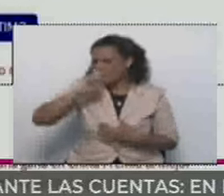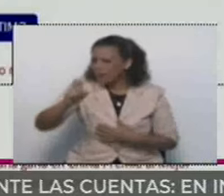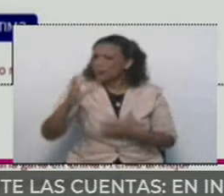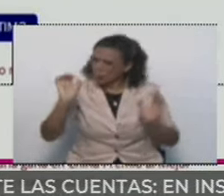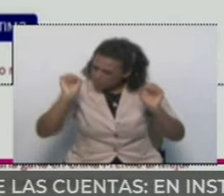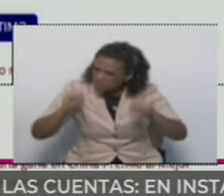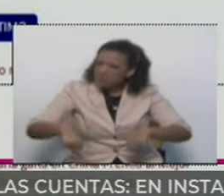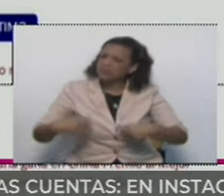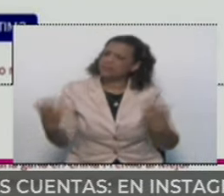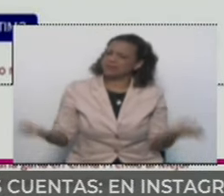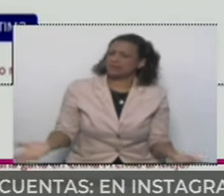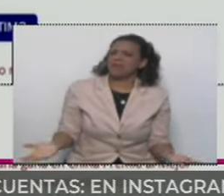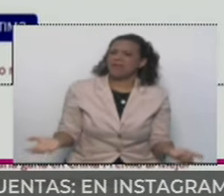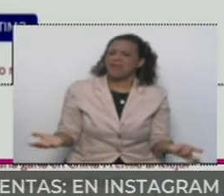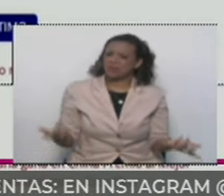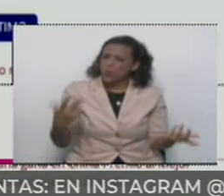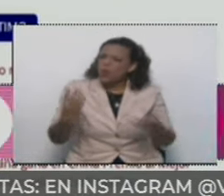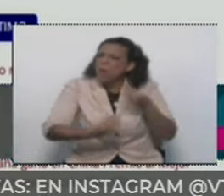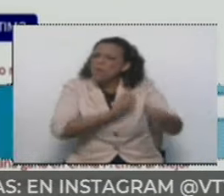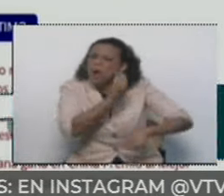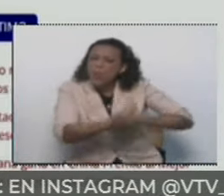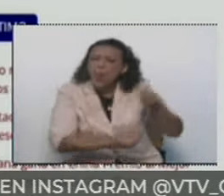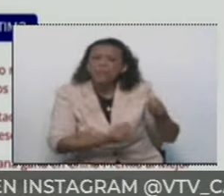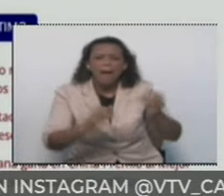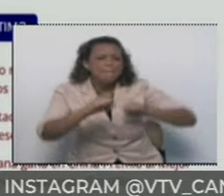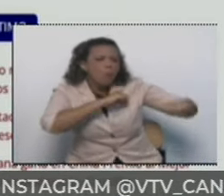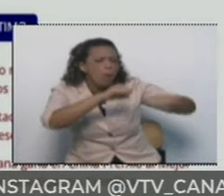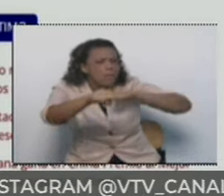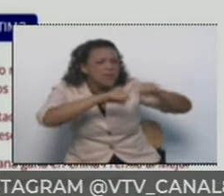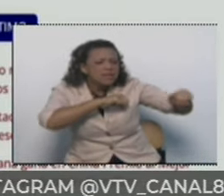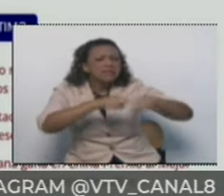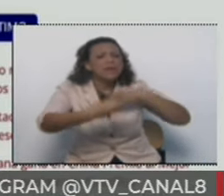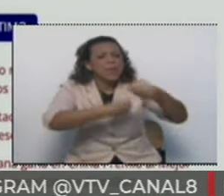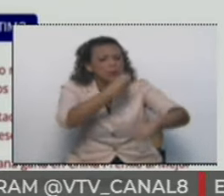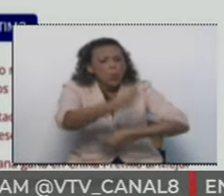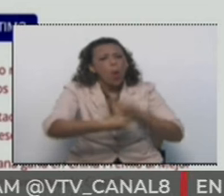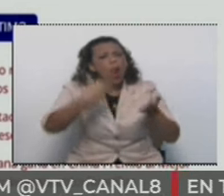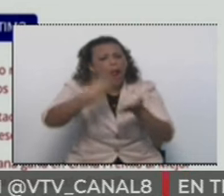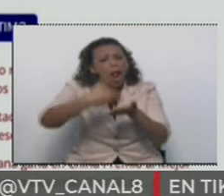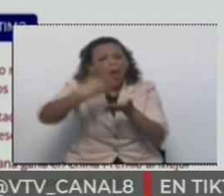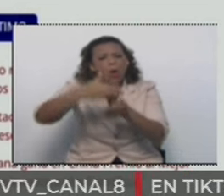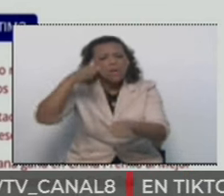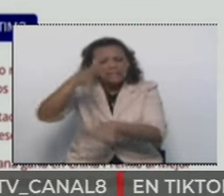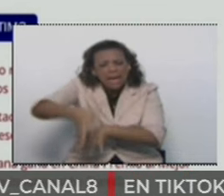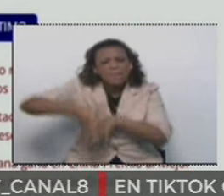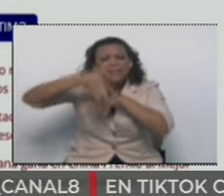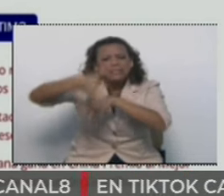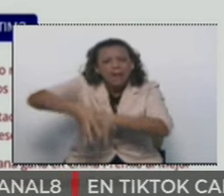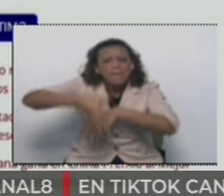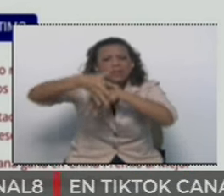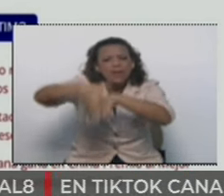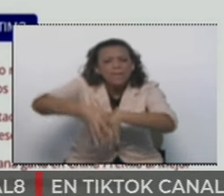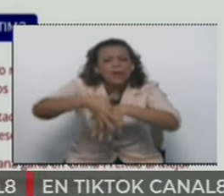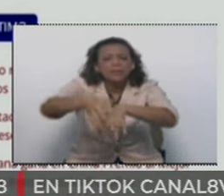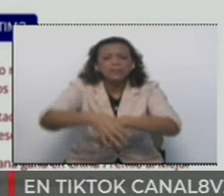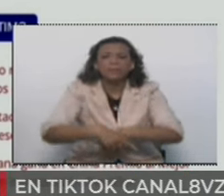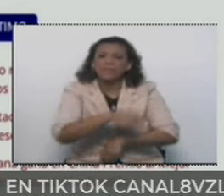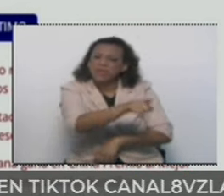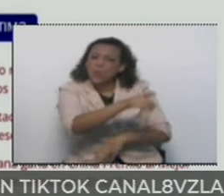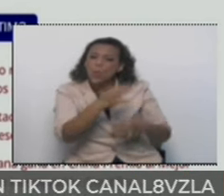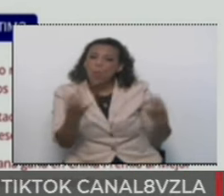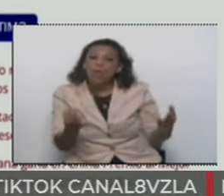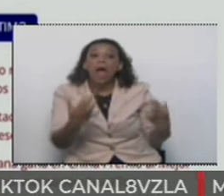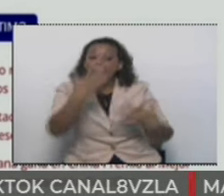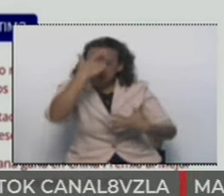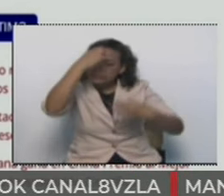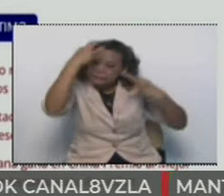convencido de esto? ¿Qué balance hace de esas movilizaciones que se dan constantemente en las calles? ¿Y si está convencido